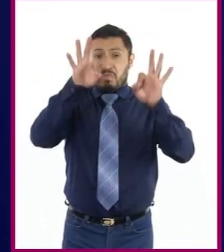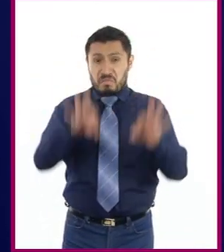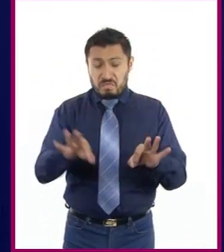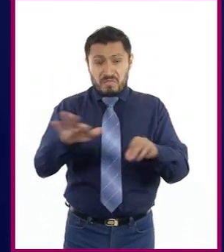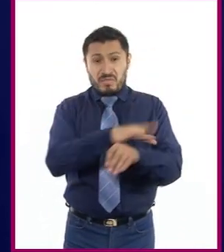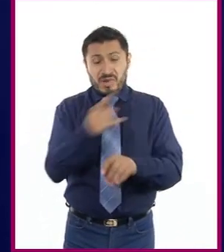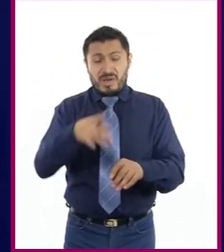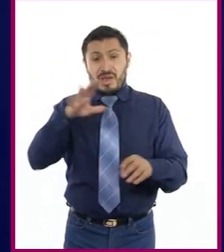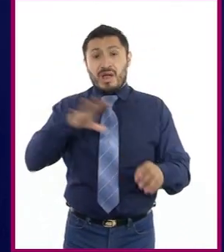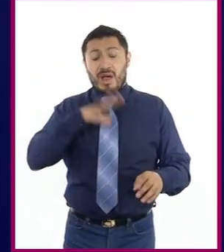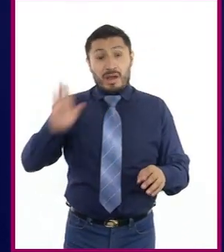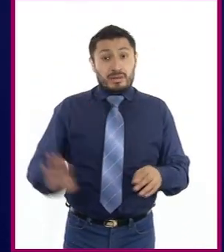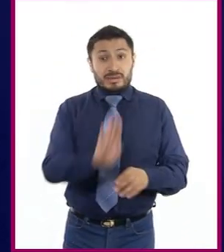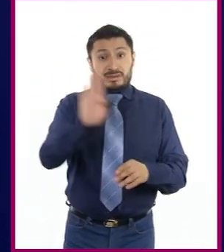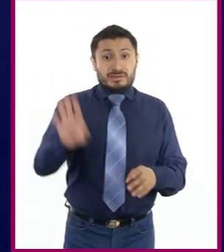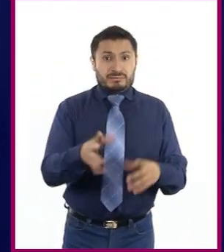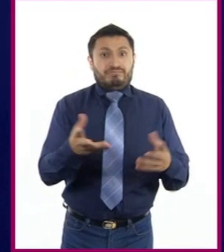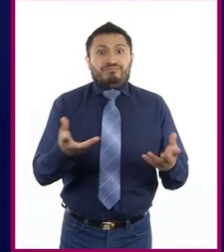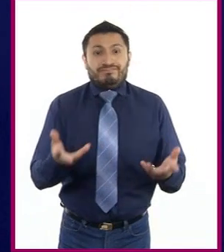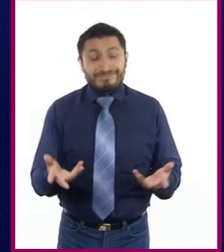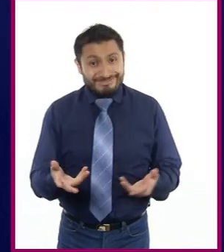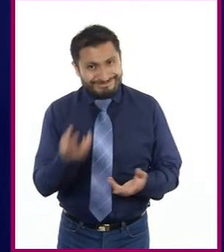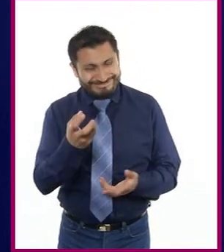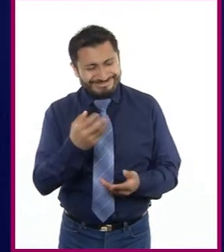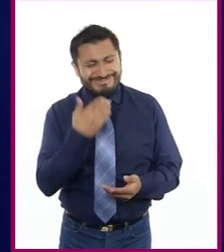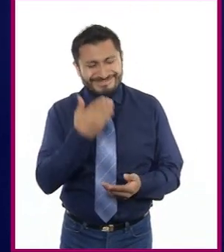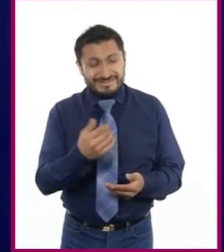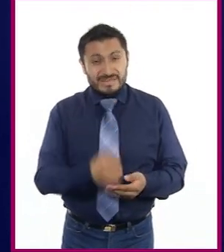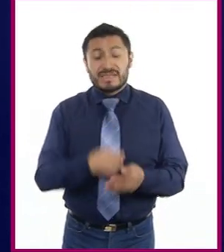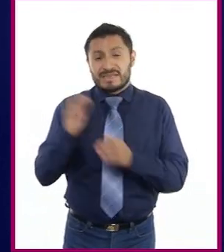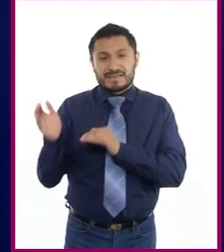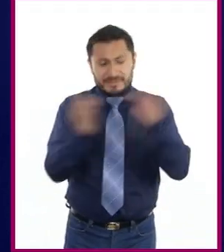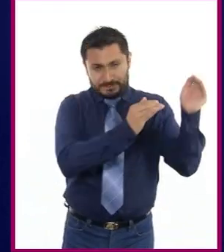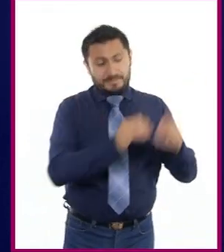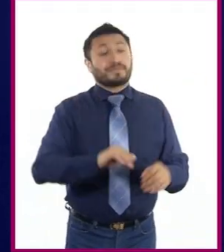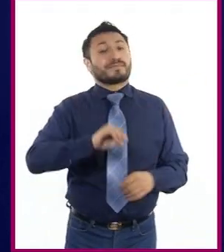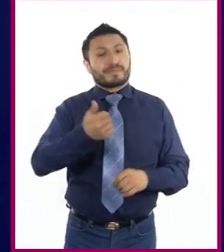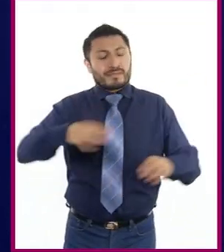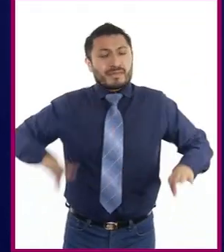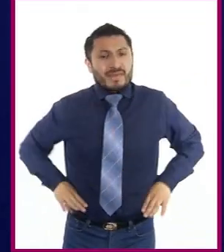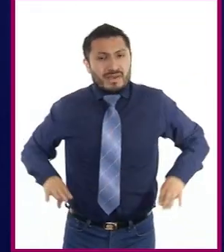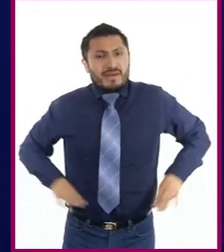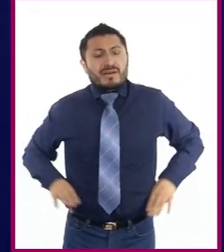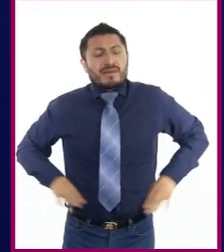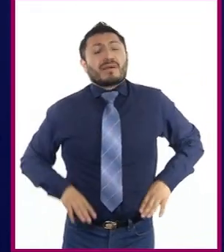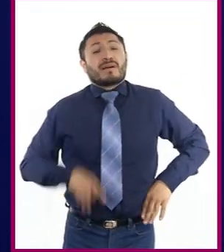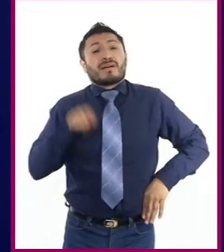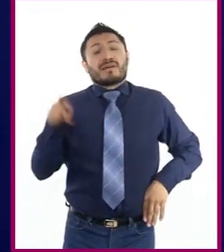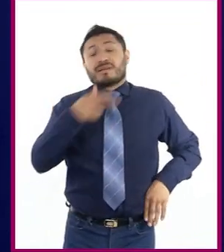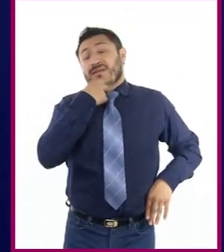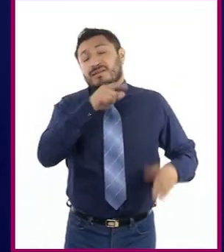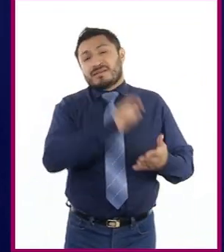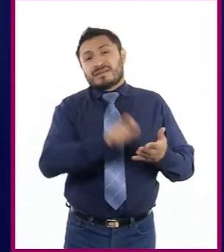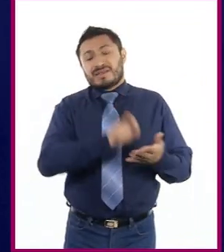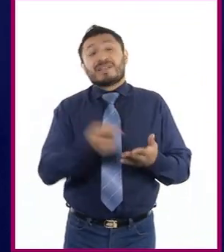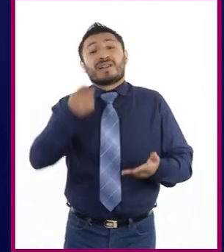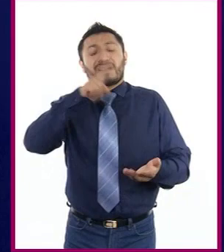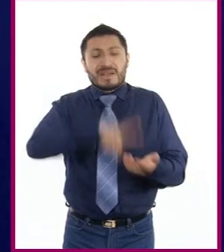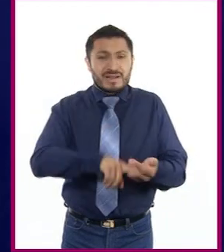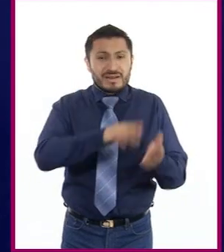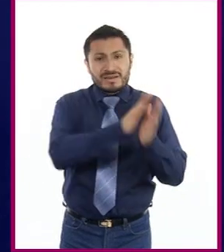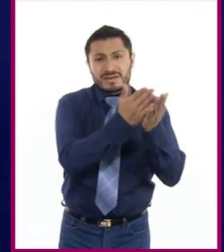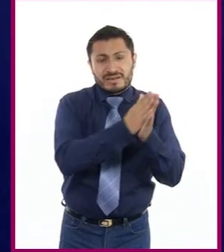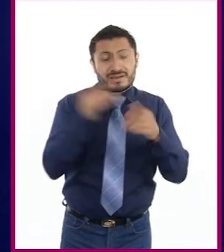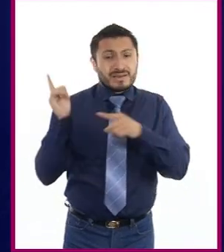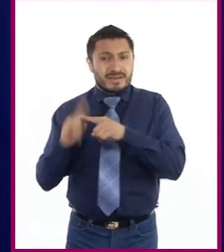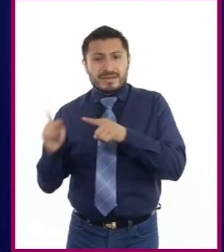a la aparición de un fantasma. Por otra parte, una de las características de las obras de este autor es que en varias de sus